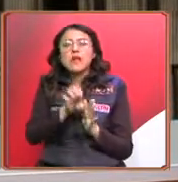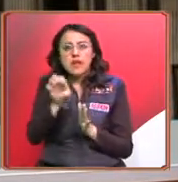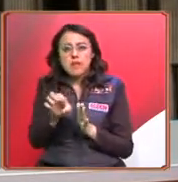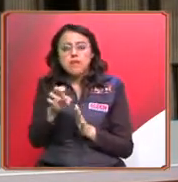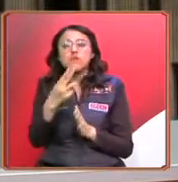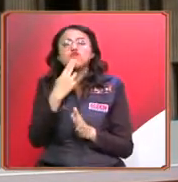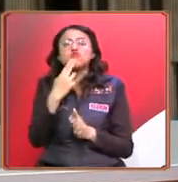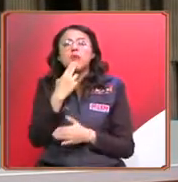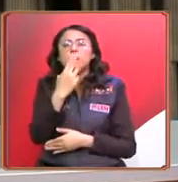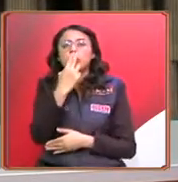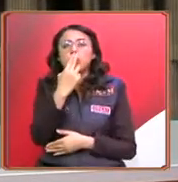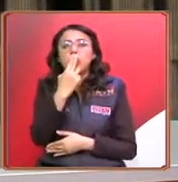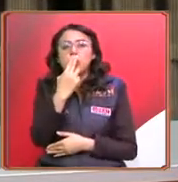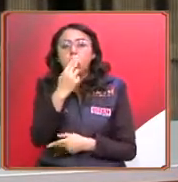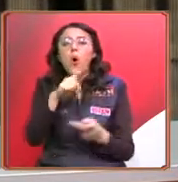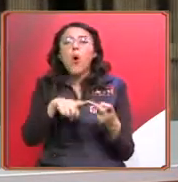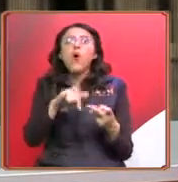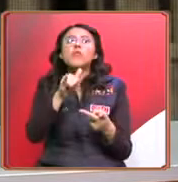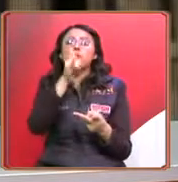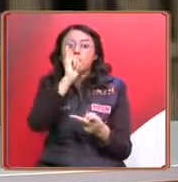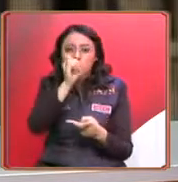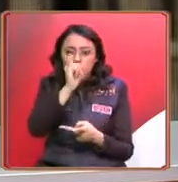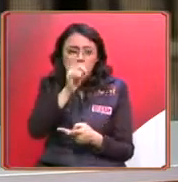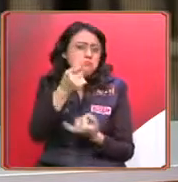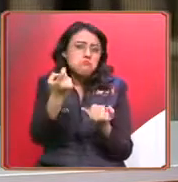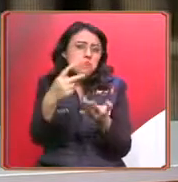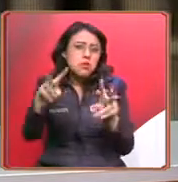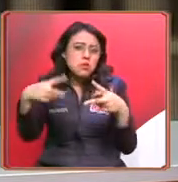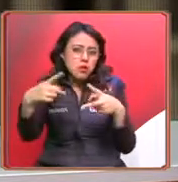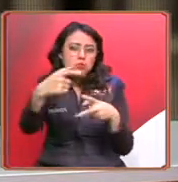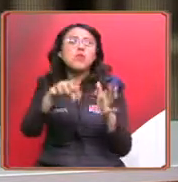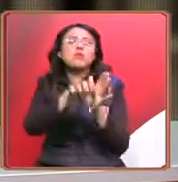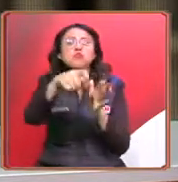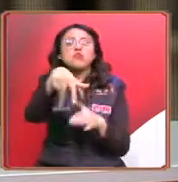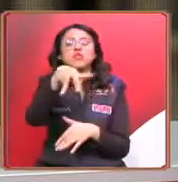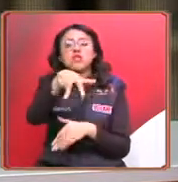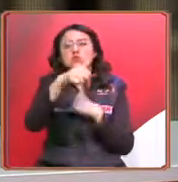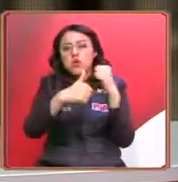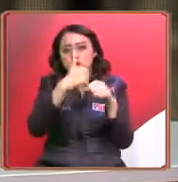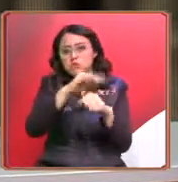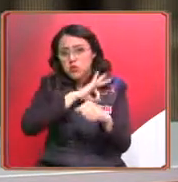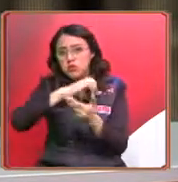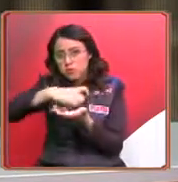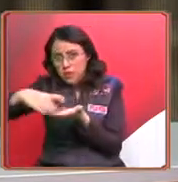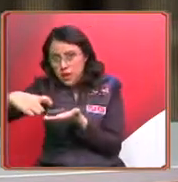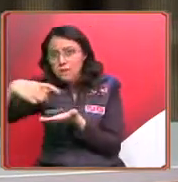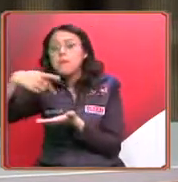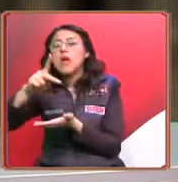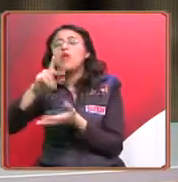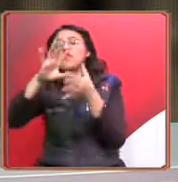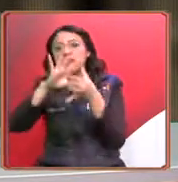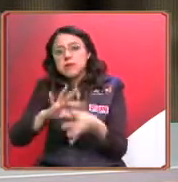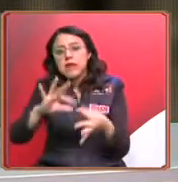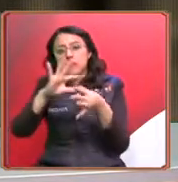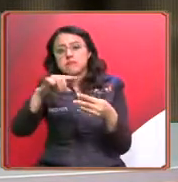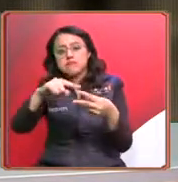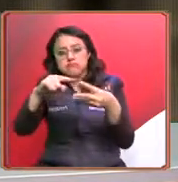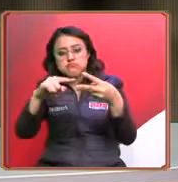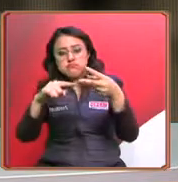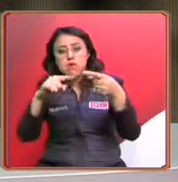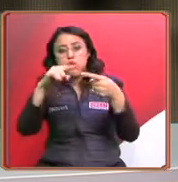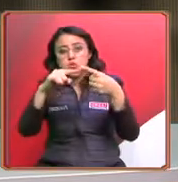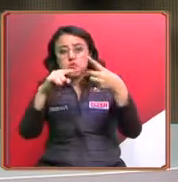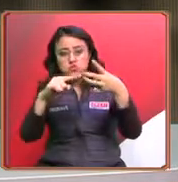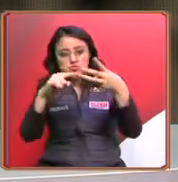dos sustancias, alcohol y tabaco, que están a la venta si eres mayor de edad, pero decirte, se trata de esto, va a pasar esto,